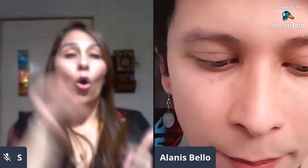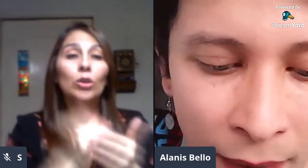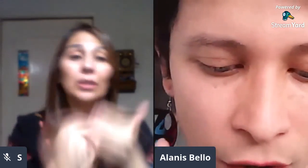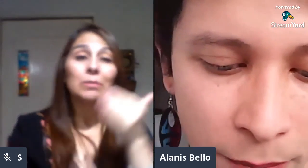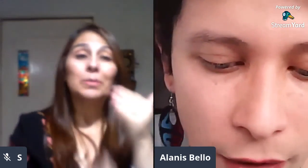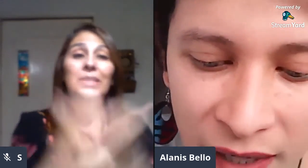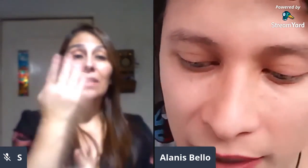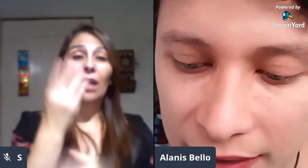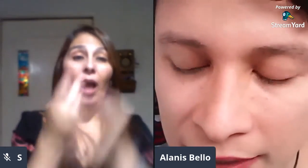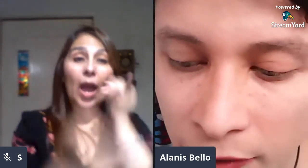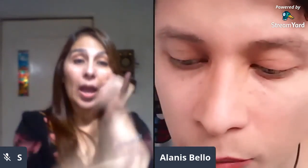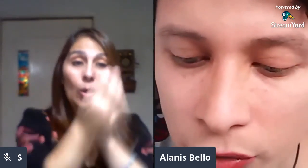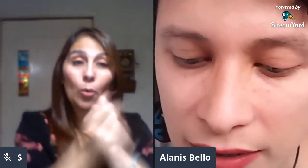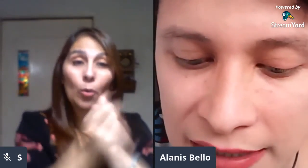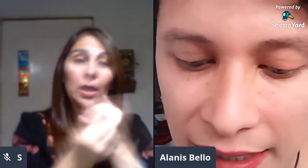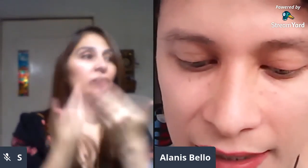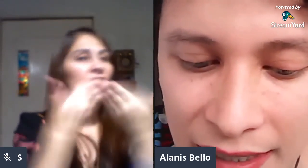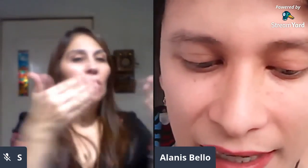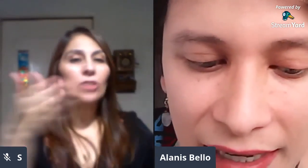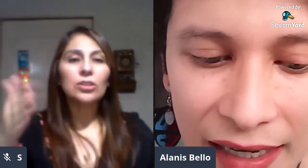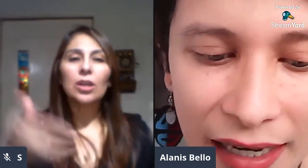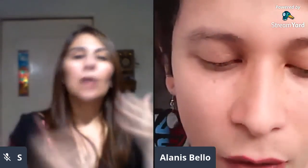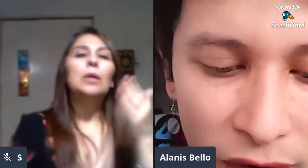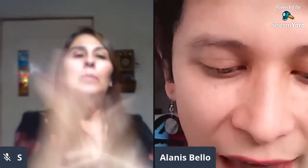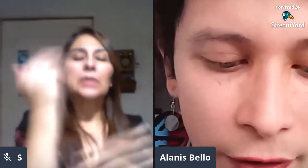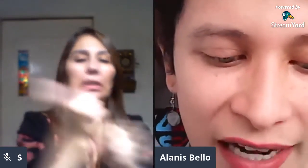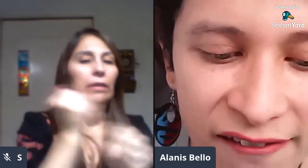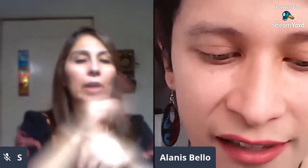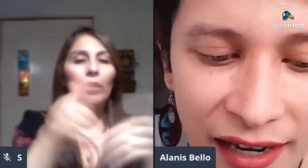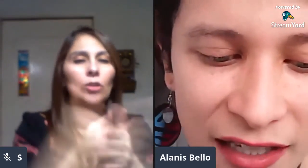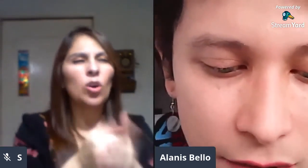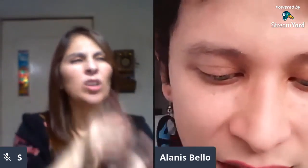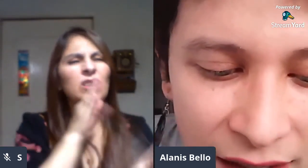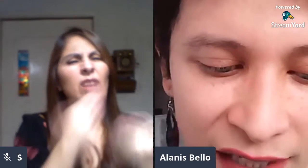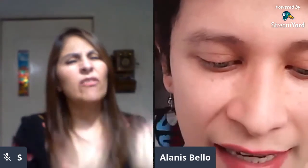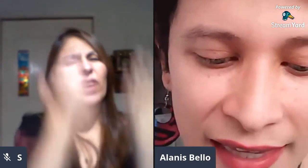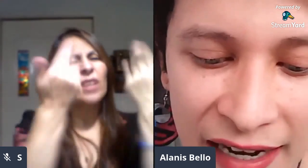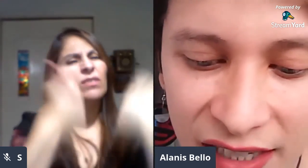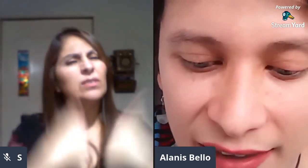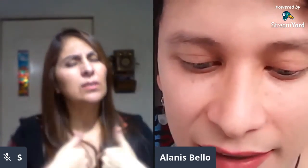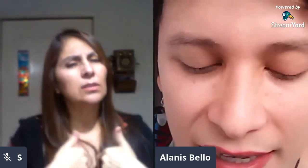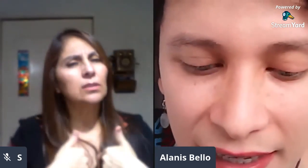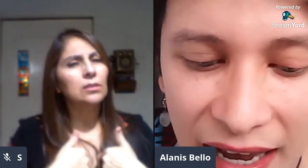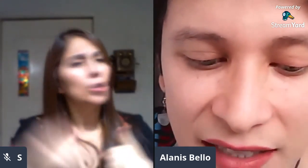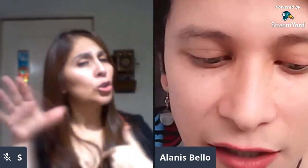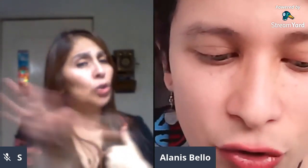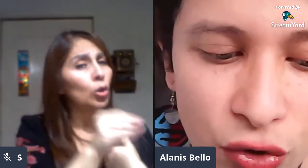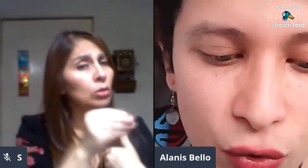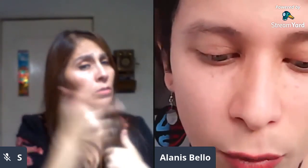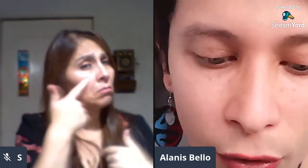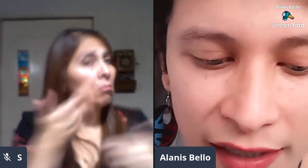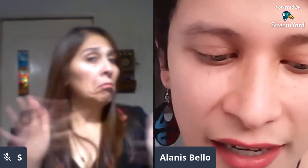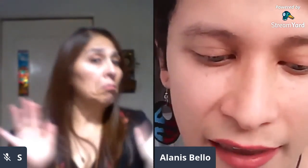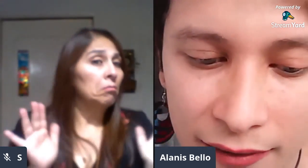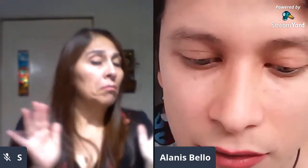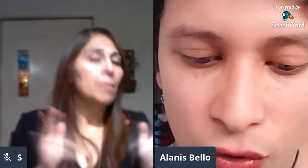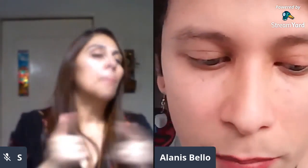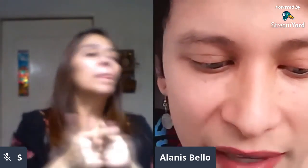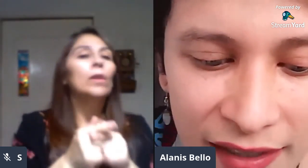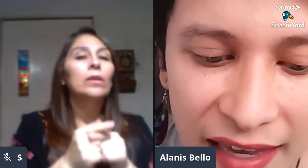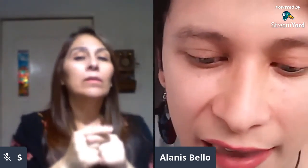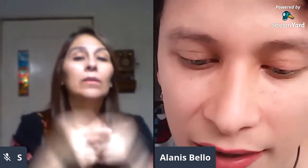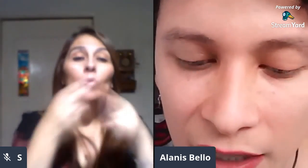Entonces, el mayor problema que tenemos es que el cuidado de la vida, la sostenibilidad de la vida, ha sido